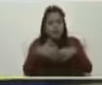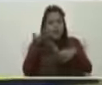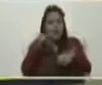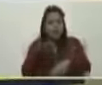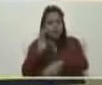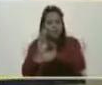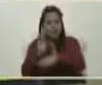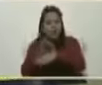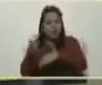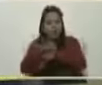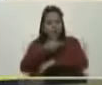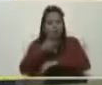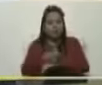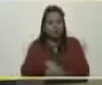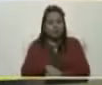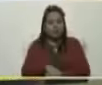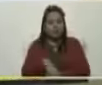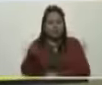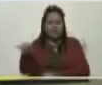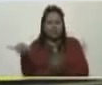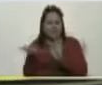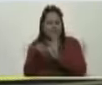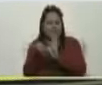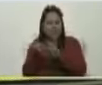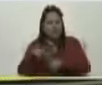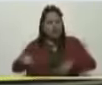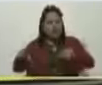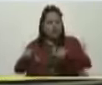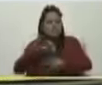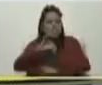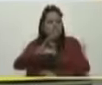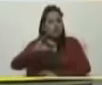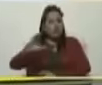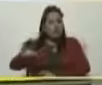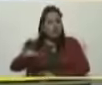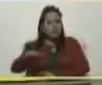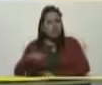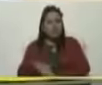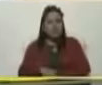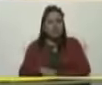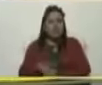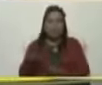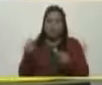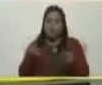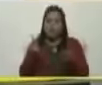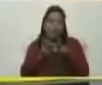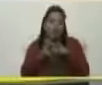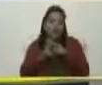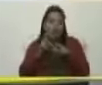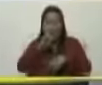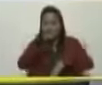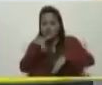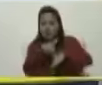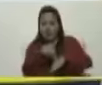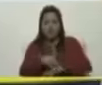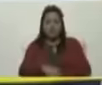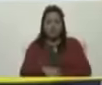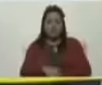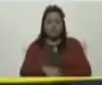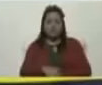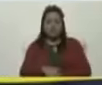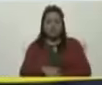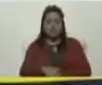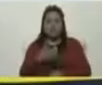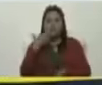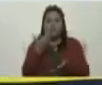la República. Aquí cerca tenemos un centro comercial de una cadena muy reconocida a nivel nacional. Y gracias a